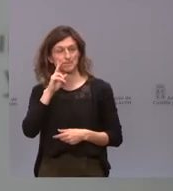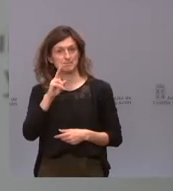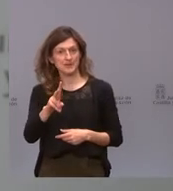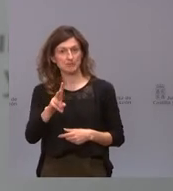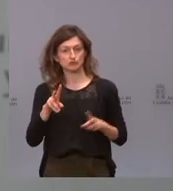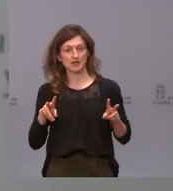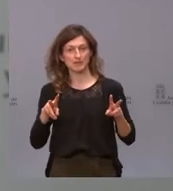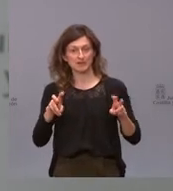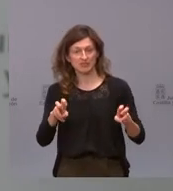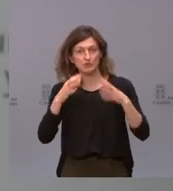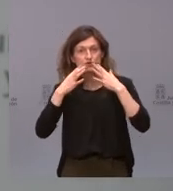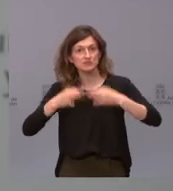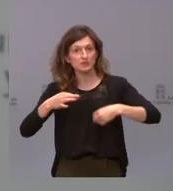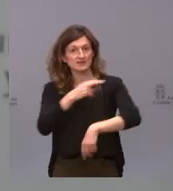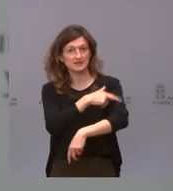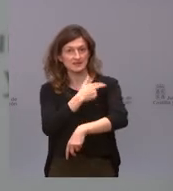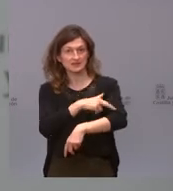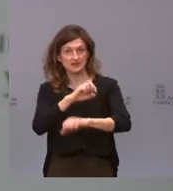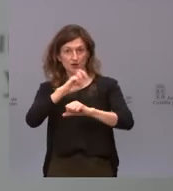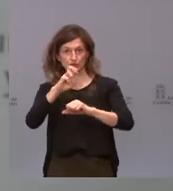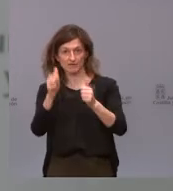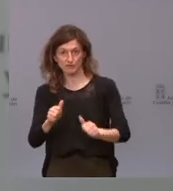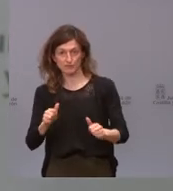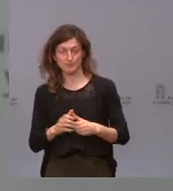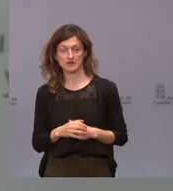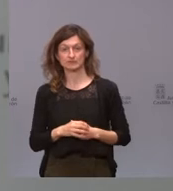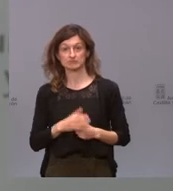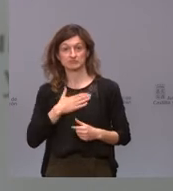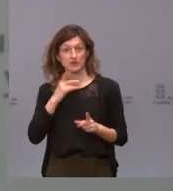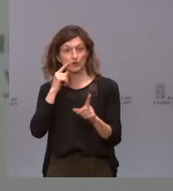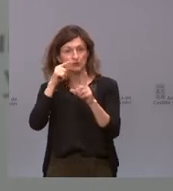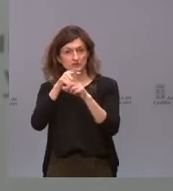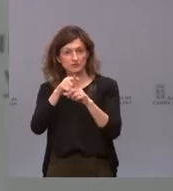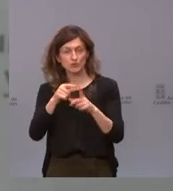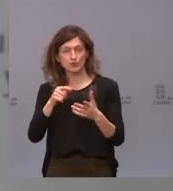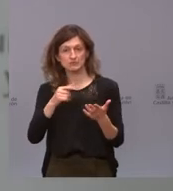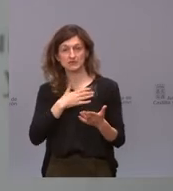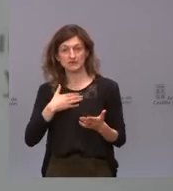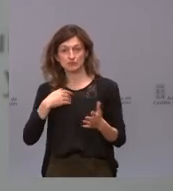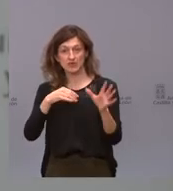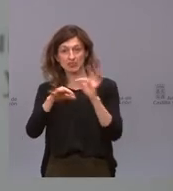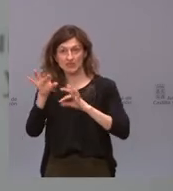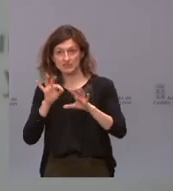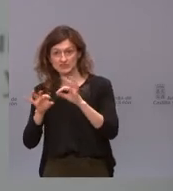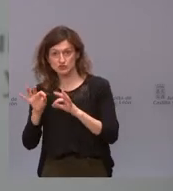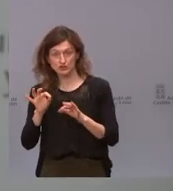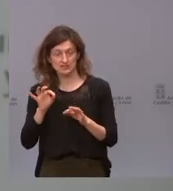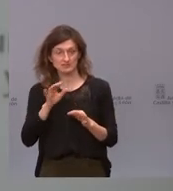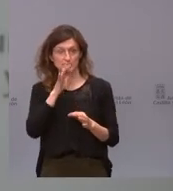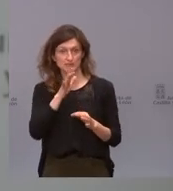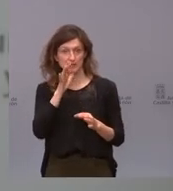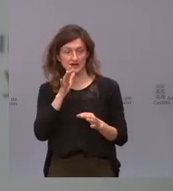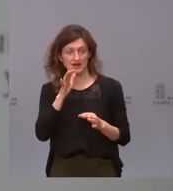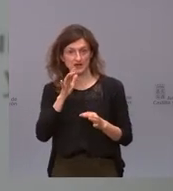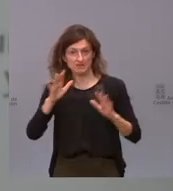principio de seguridad sanitaria de otra manera nuestro objetivo es tomar decisiones que apuesten por la